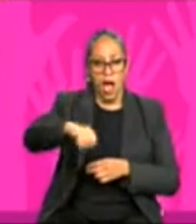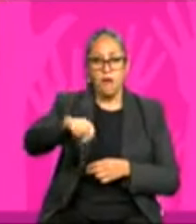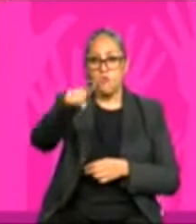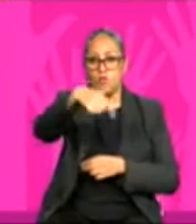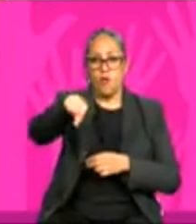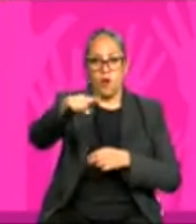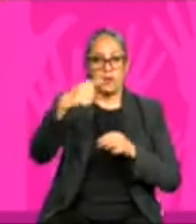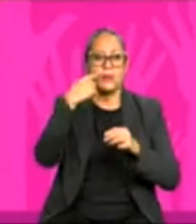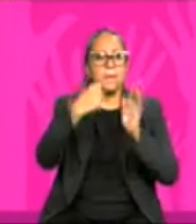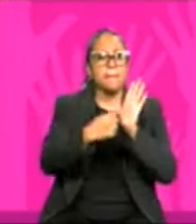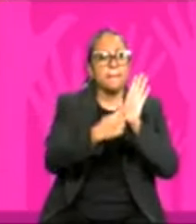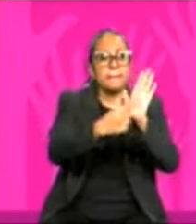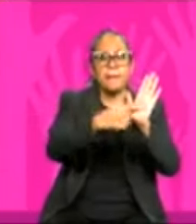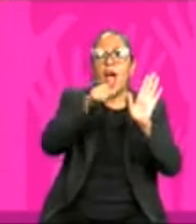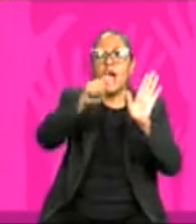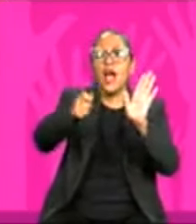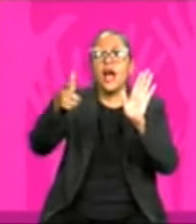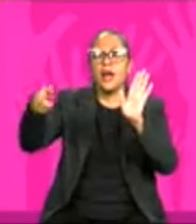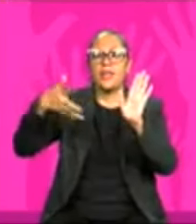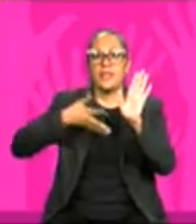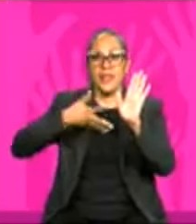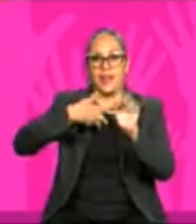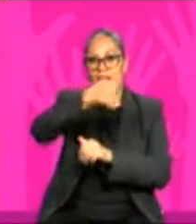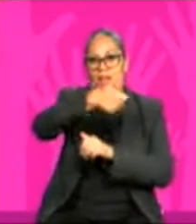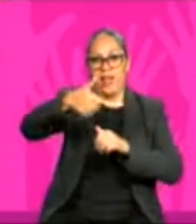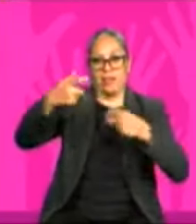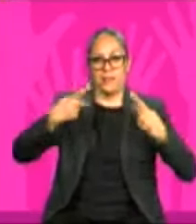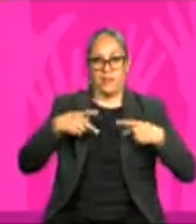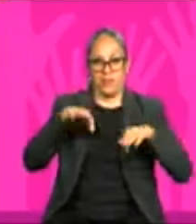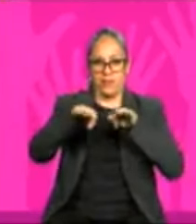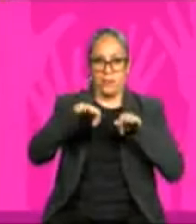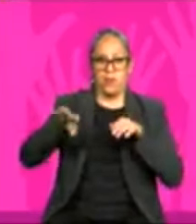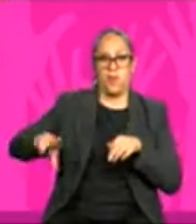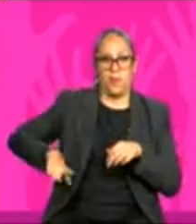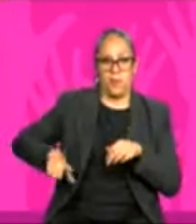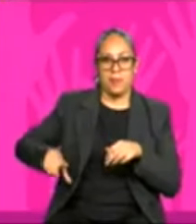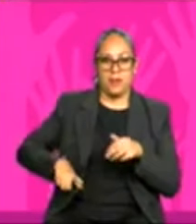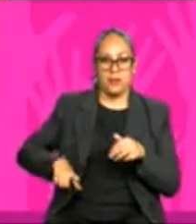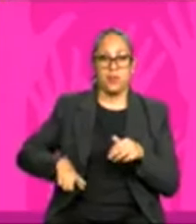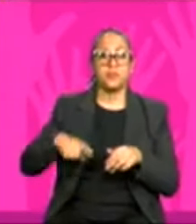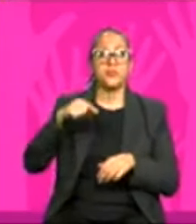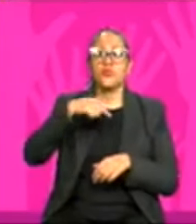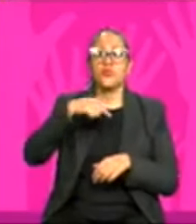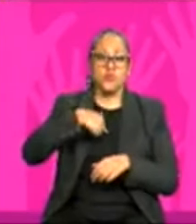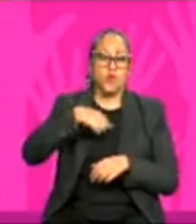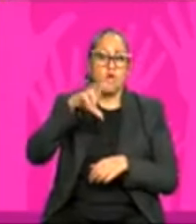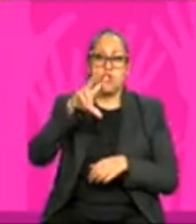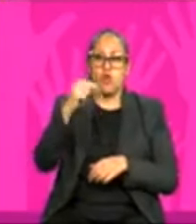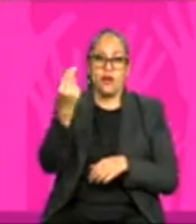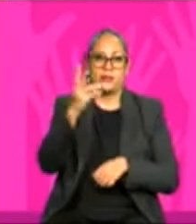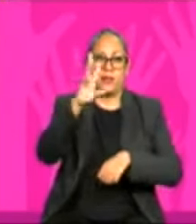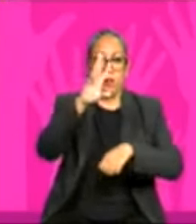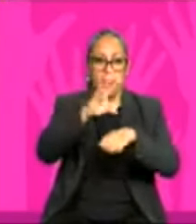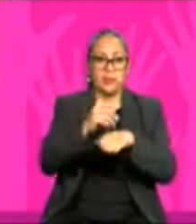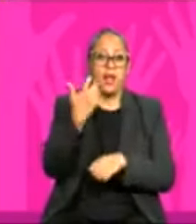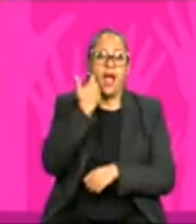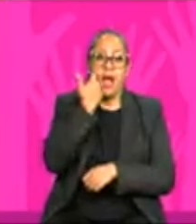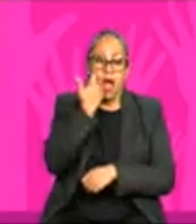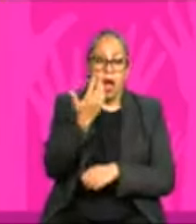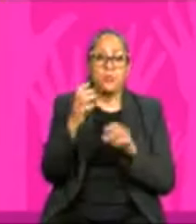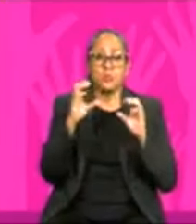sus declaraciones patrimoniales y de conflicto de interés. Yo no permitiré abusos ni actos de corrupción de